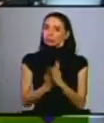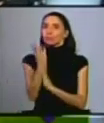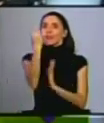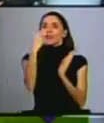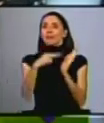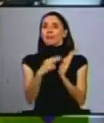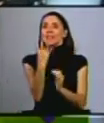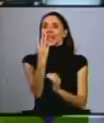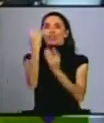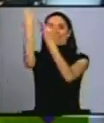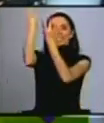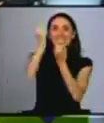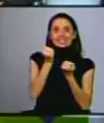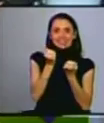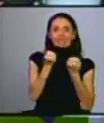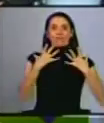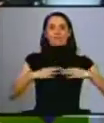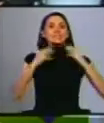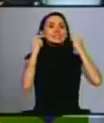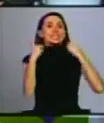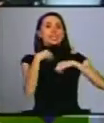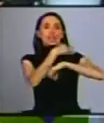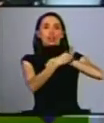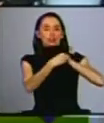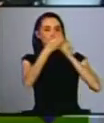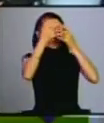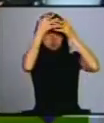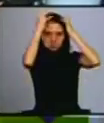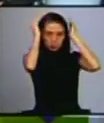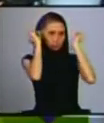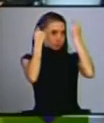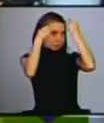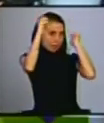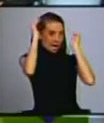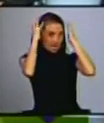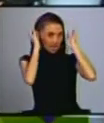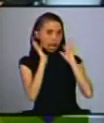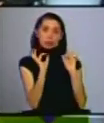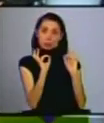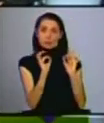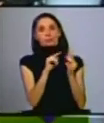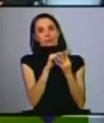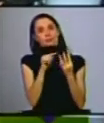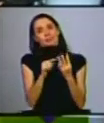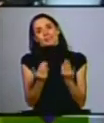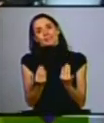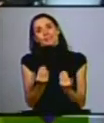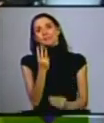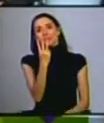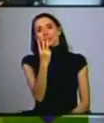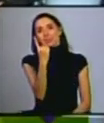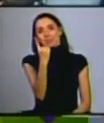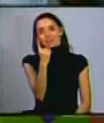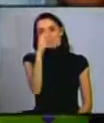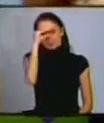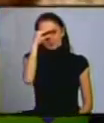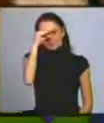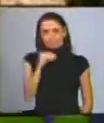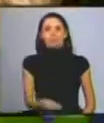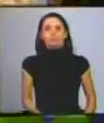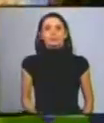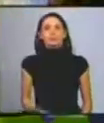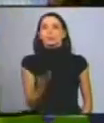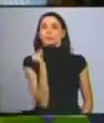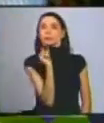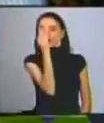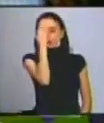el 2014. Vestidos, accesorios y un peinado impecable son algunos de los imprescindibles para la noche del 31.